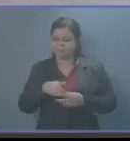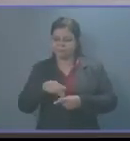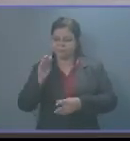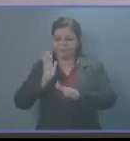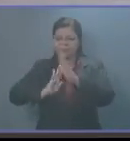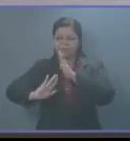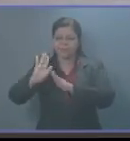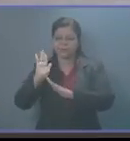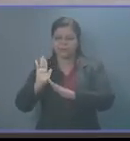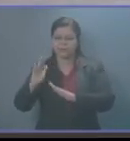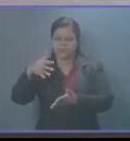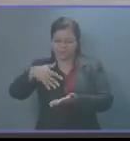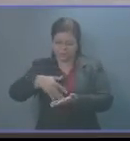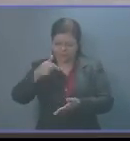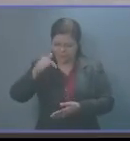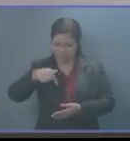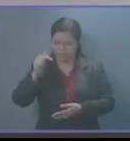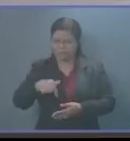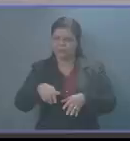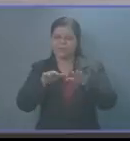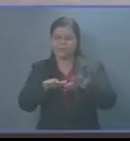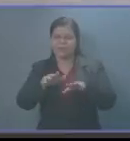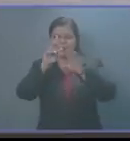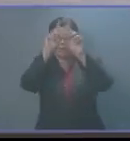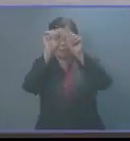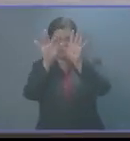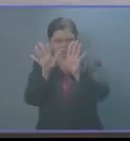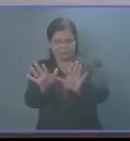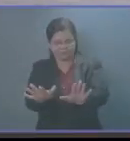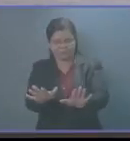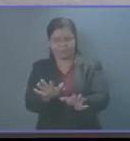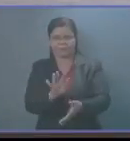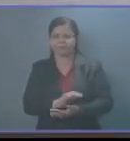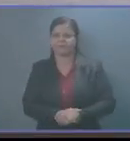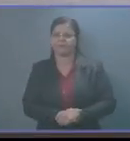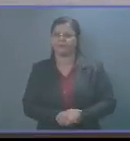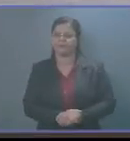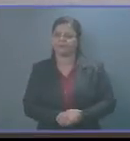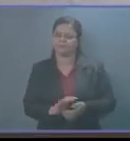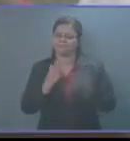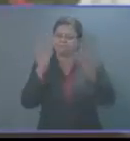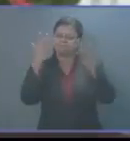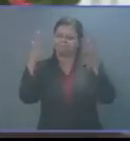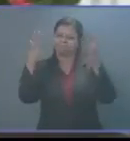este pueblo. Muchísimas gracias, bendiciones para todos y para todas.